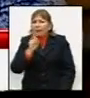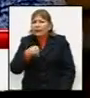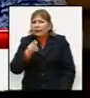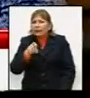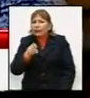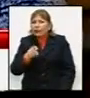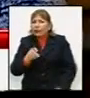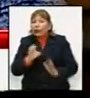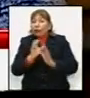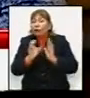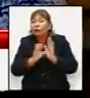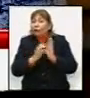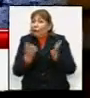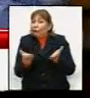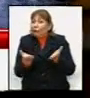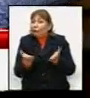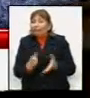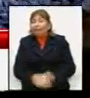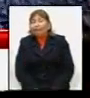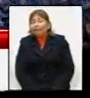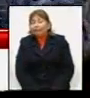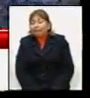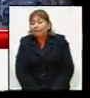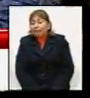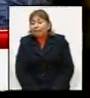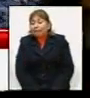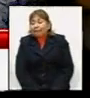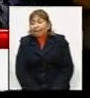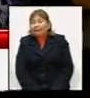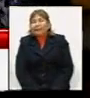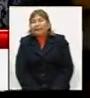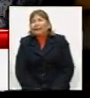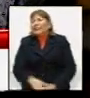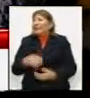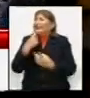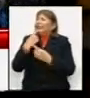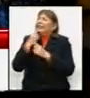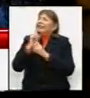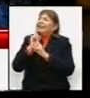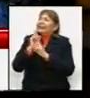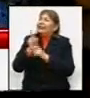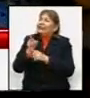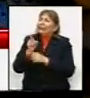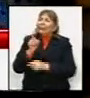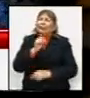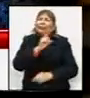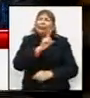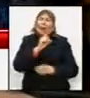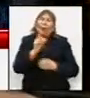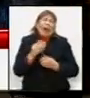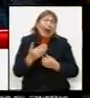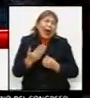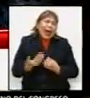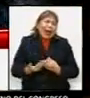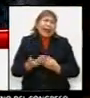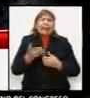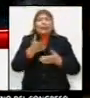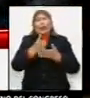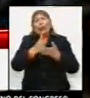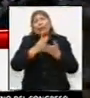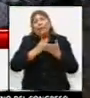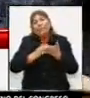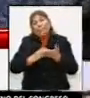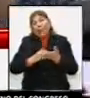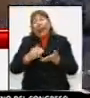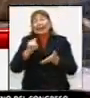Constitución. No digo que en general no hay. digo que la parte que se está agregando o se